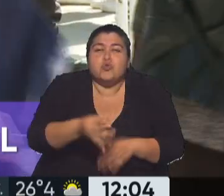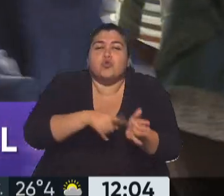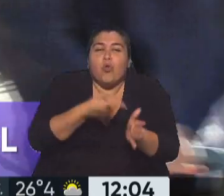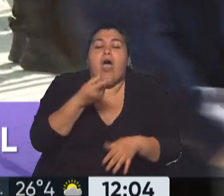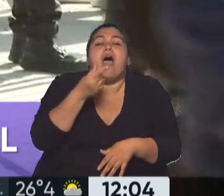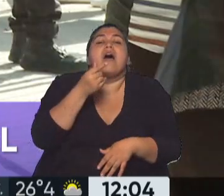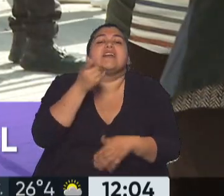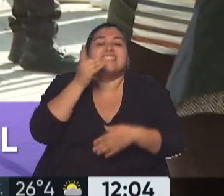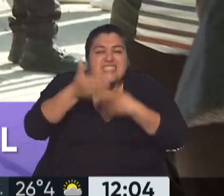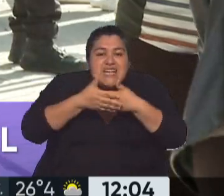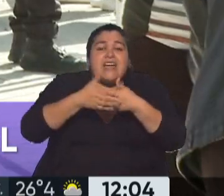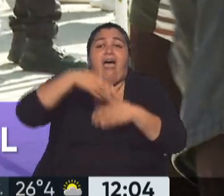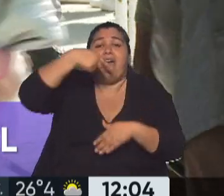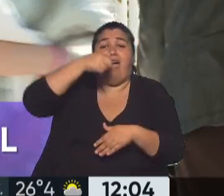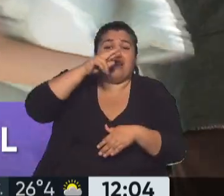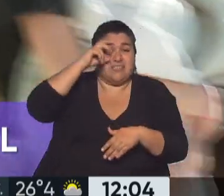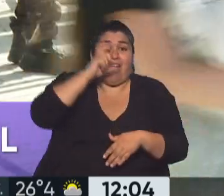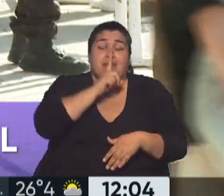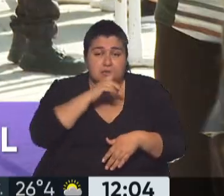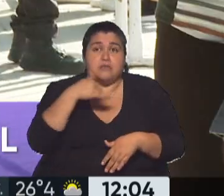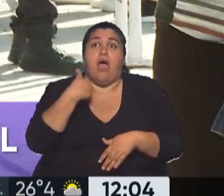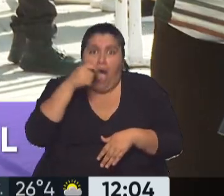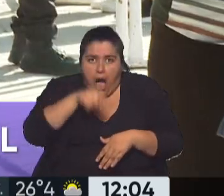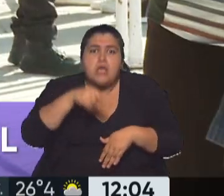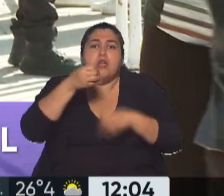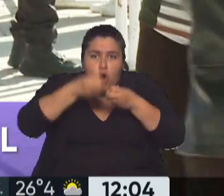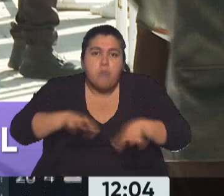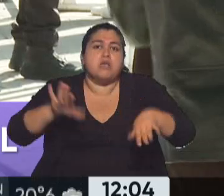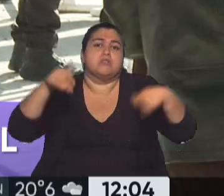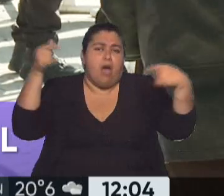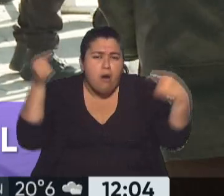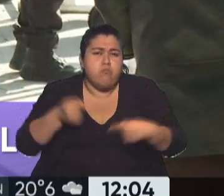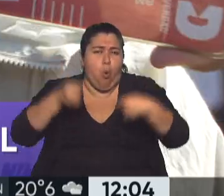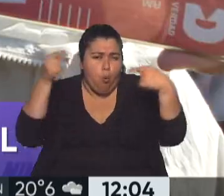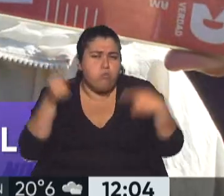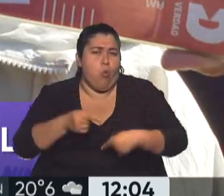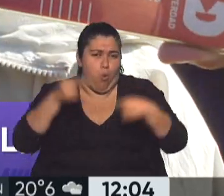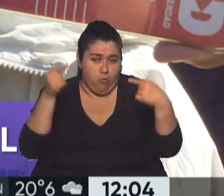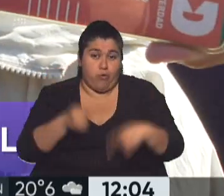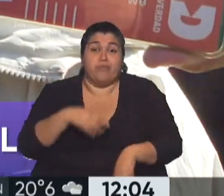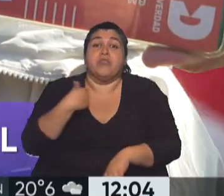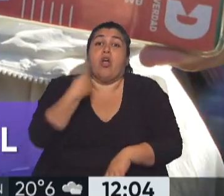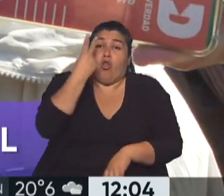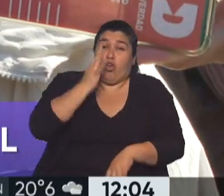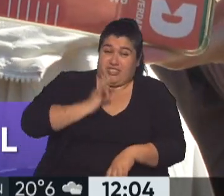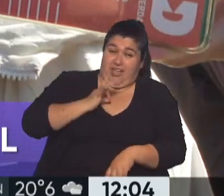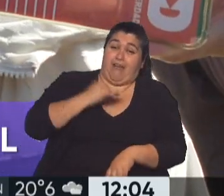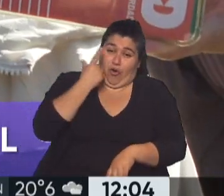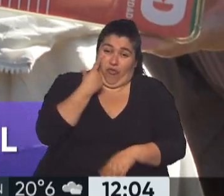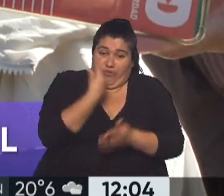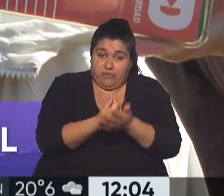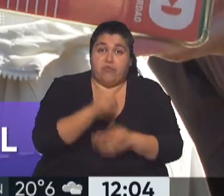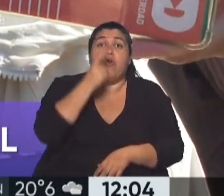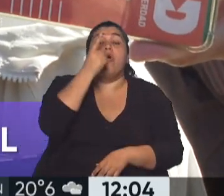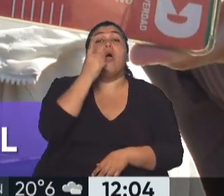a Nazaret, donde bueno, actualmente están empezando los enfrentamientos con Hezbollah desde hace varios días. Yo llevo 2 años, pero tengo a mi hermano que vive